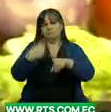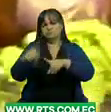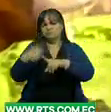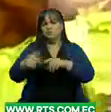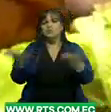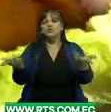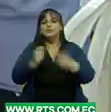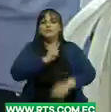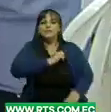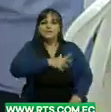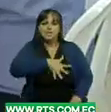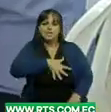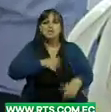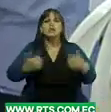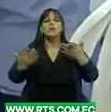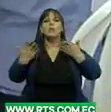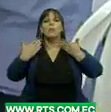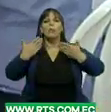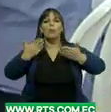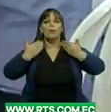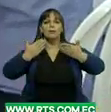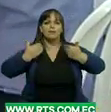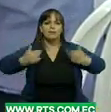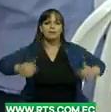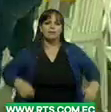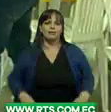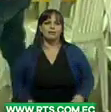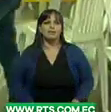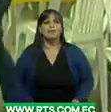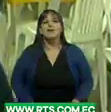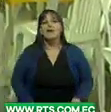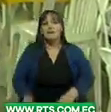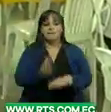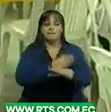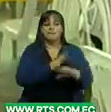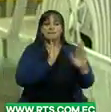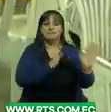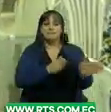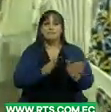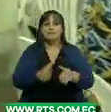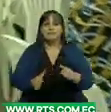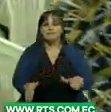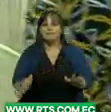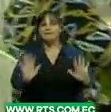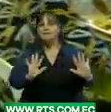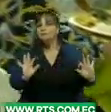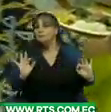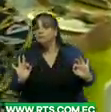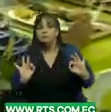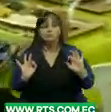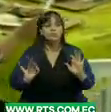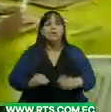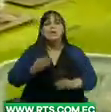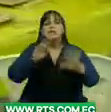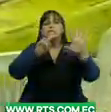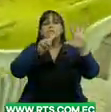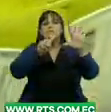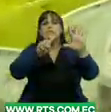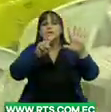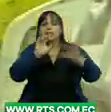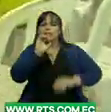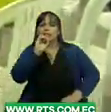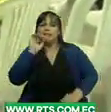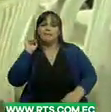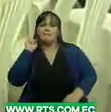de Guayaquil se ha preparado para recibir este año a más de 70.000 personas con 42 locales de